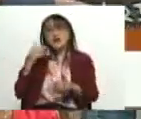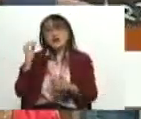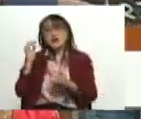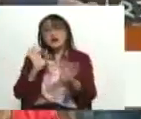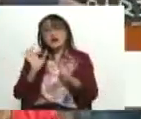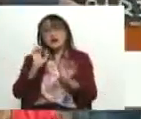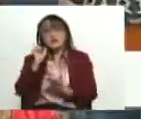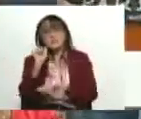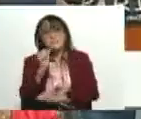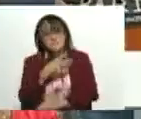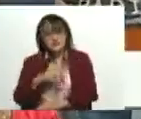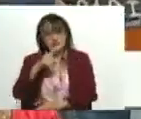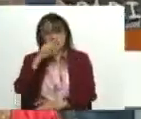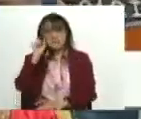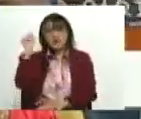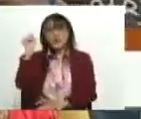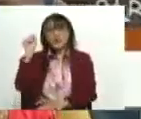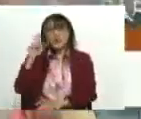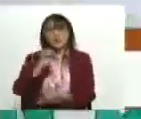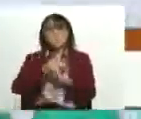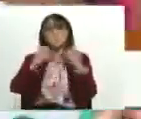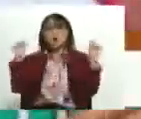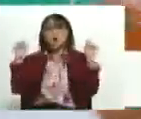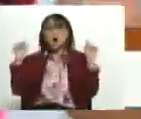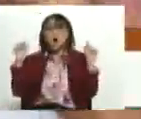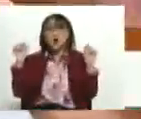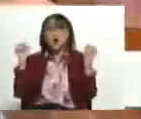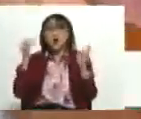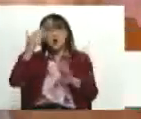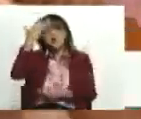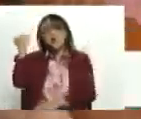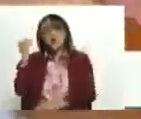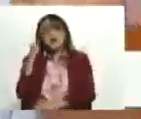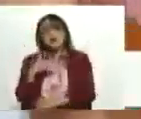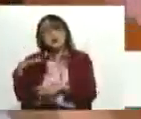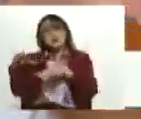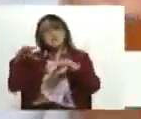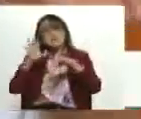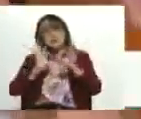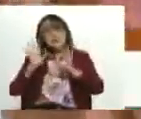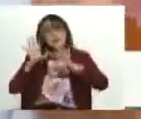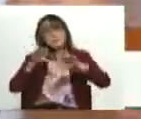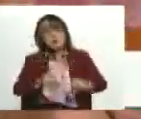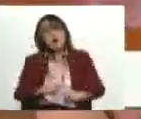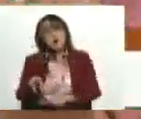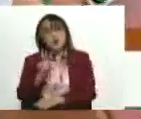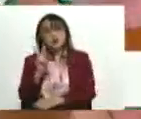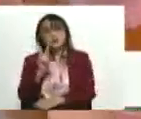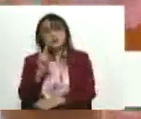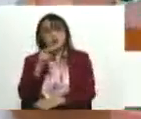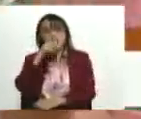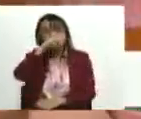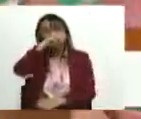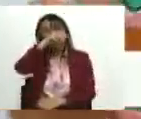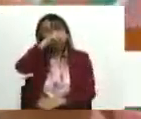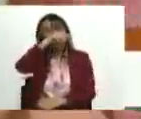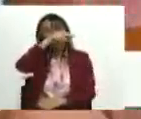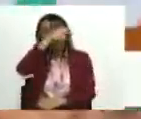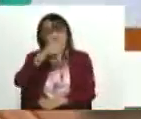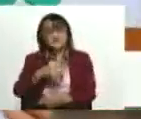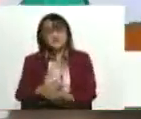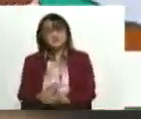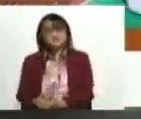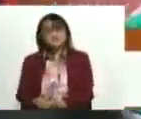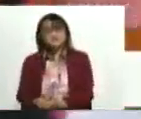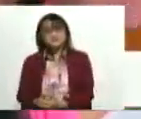al presidente Nicolás Maduro con explosivos, nos olvidemos que trataron de invadir a Venezuela por aquí, por Bolívar también, por Santa